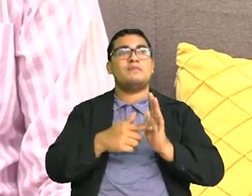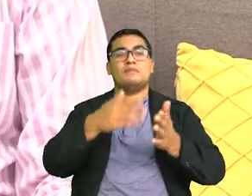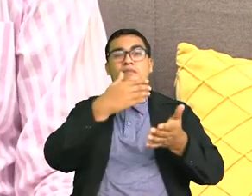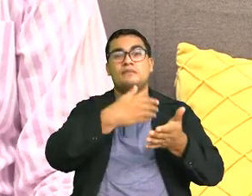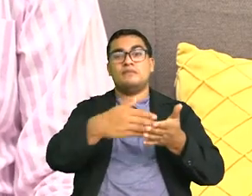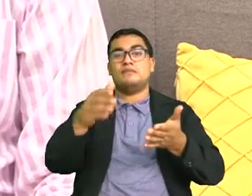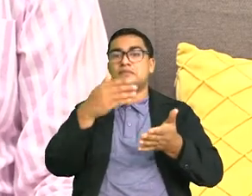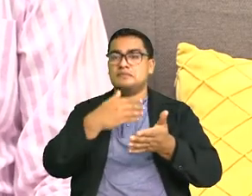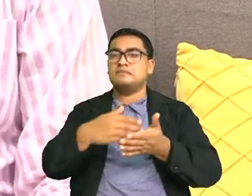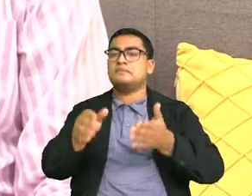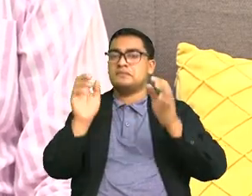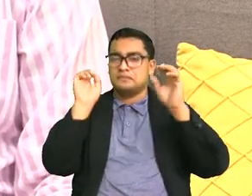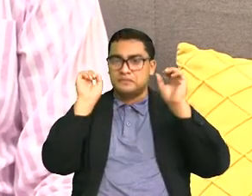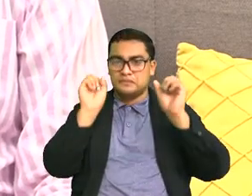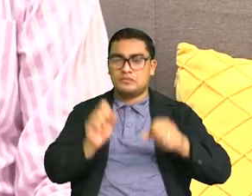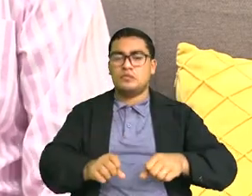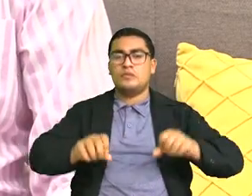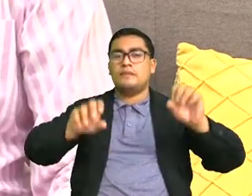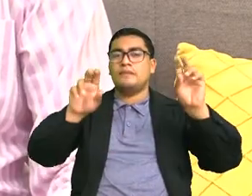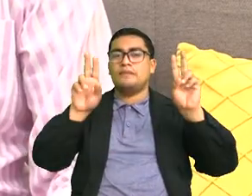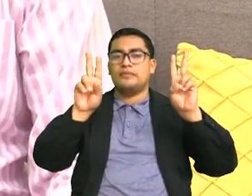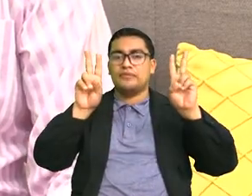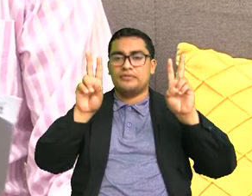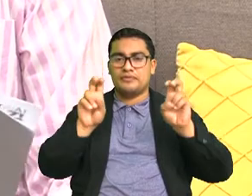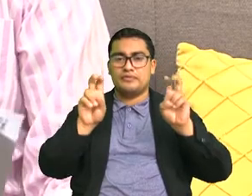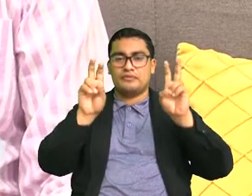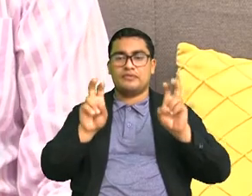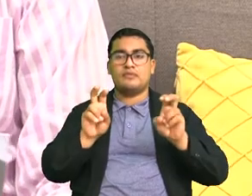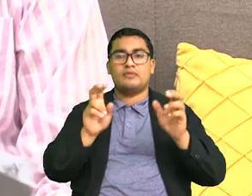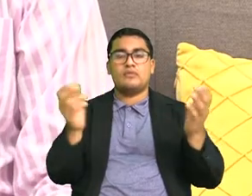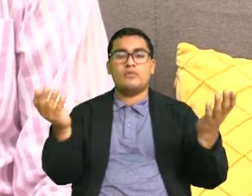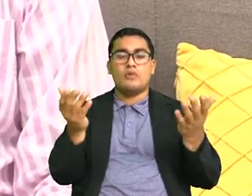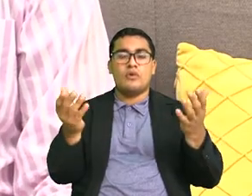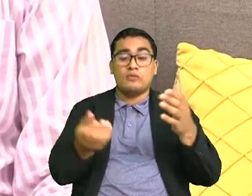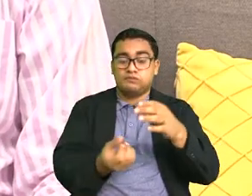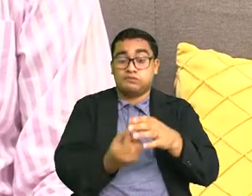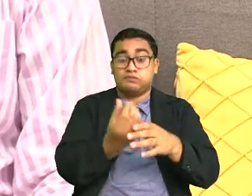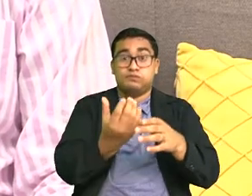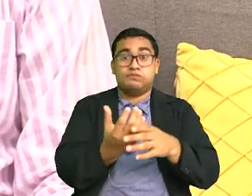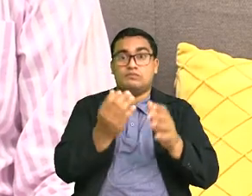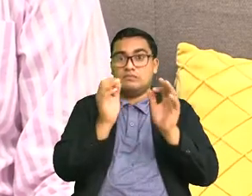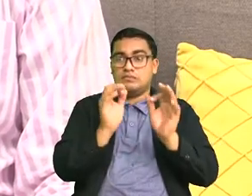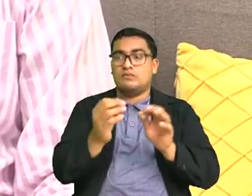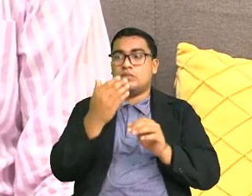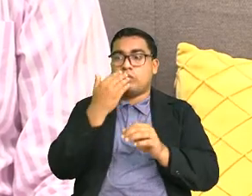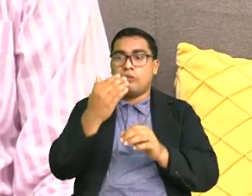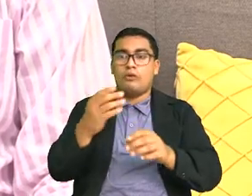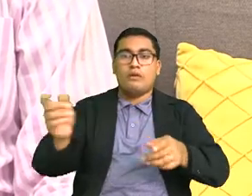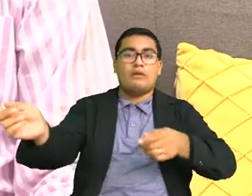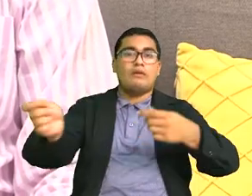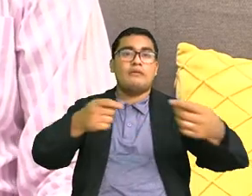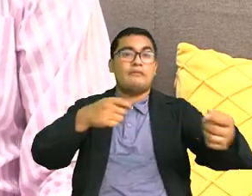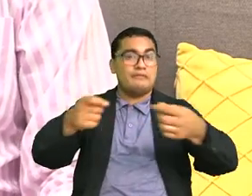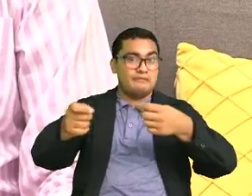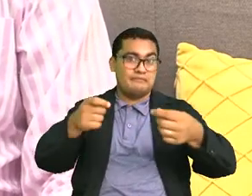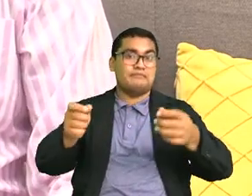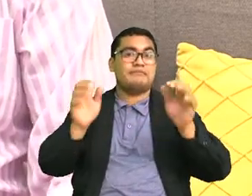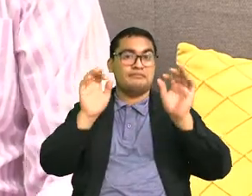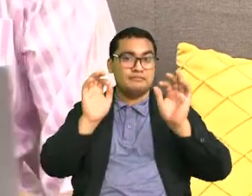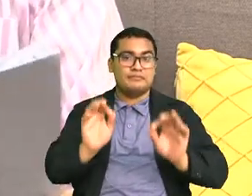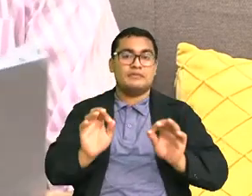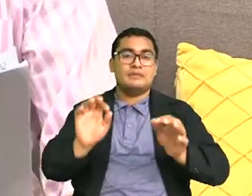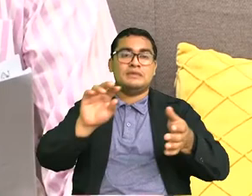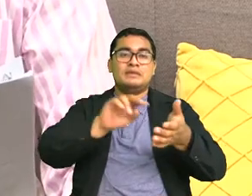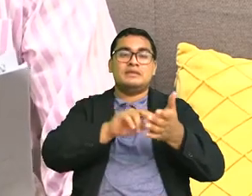maximizado el tema de la producción más rentable es decir vas a tratar de bajar bajar costos y eso ha significado